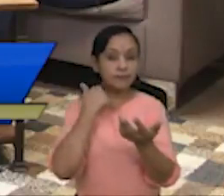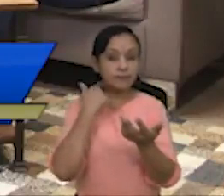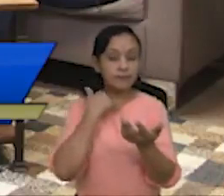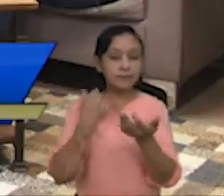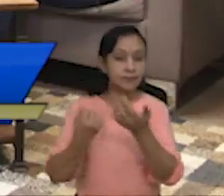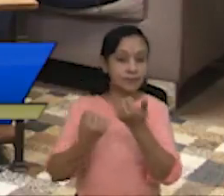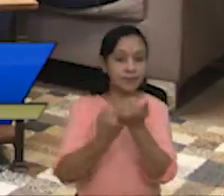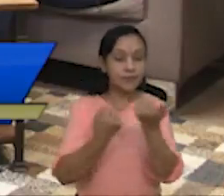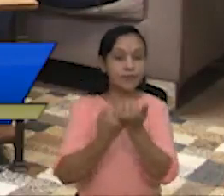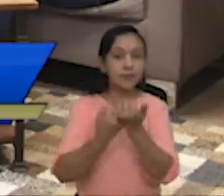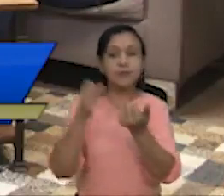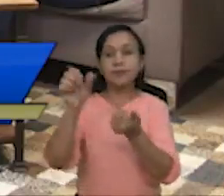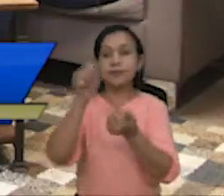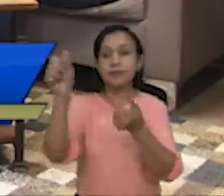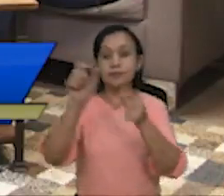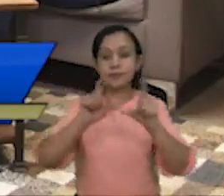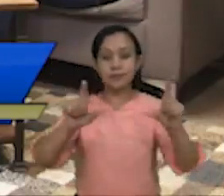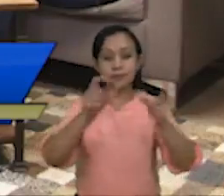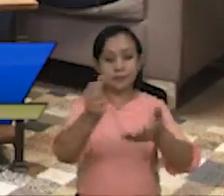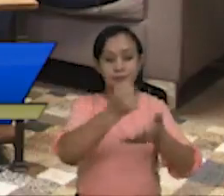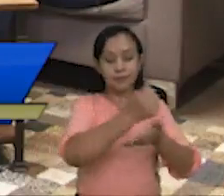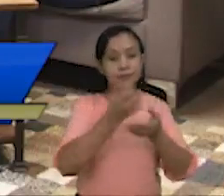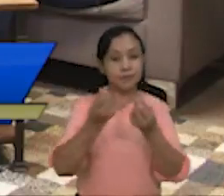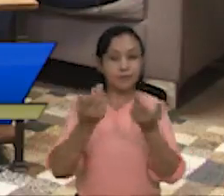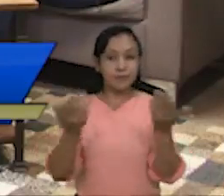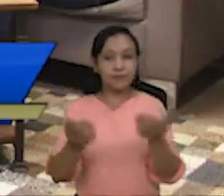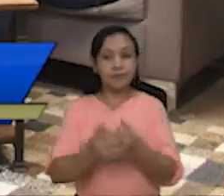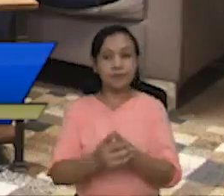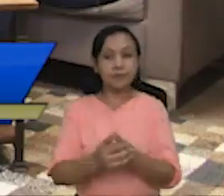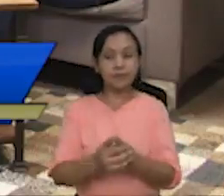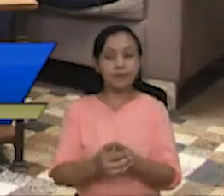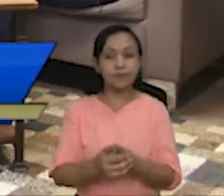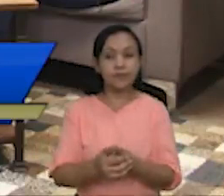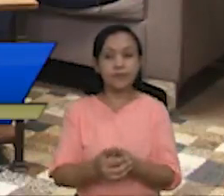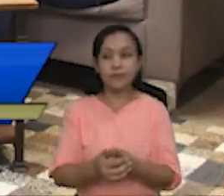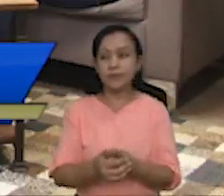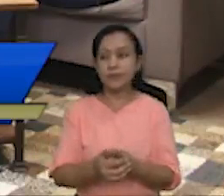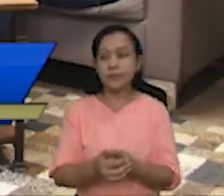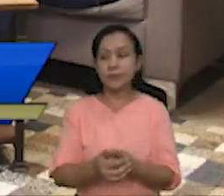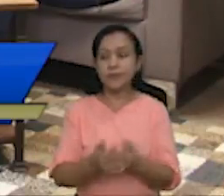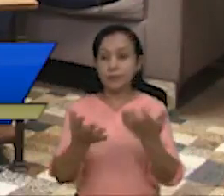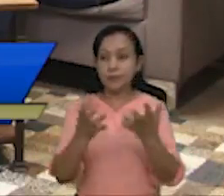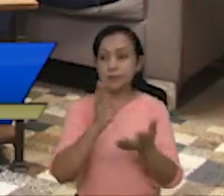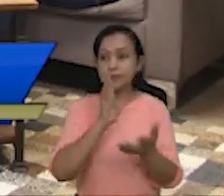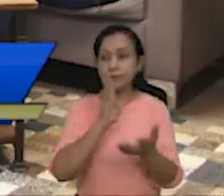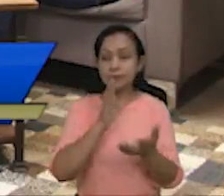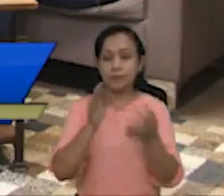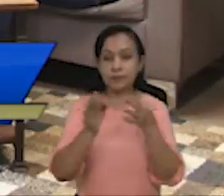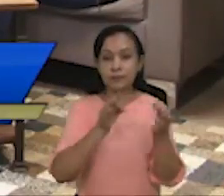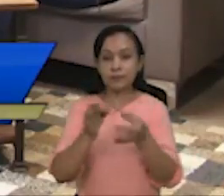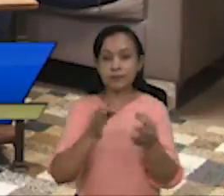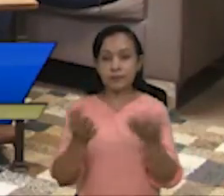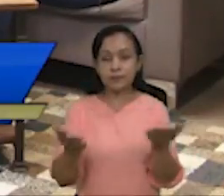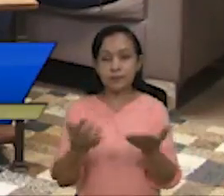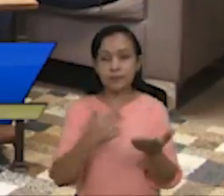de apoyo externo, y además de eso, pues, lo que pueden recoger. Bueno, quería quería hacer un hincapié en lo que dice